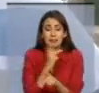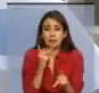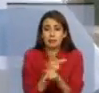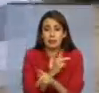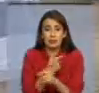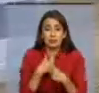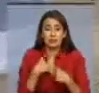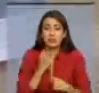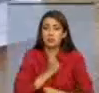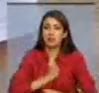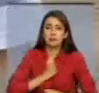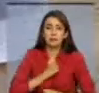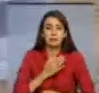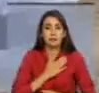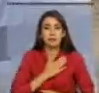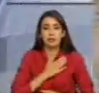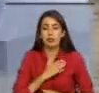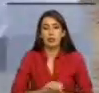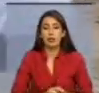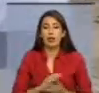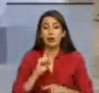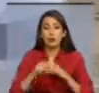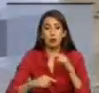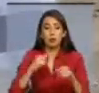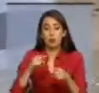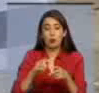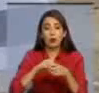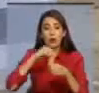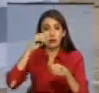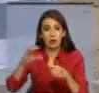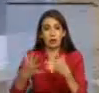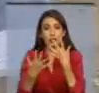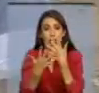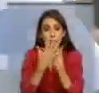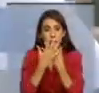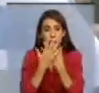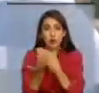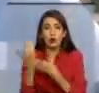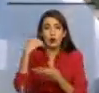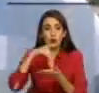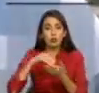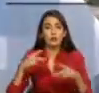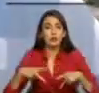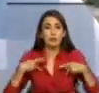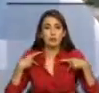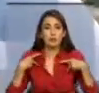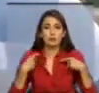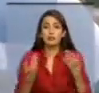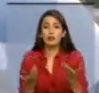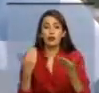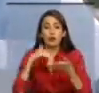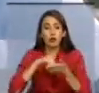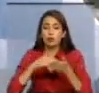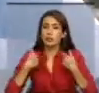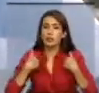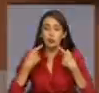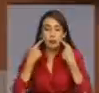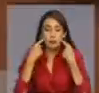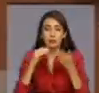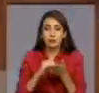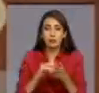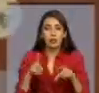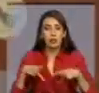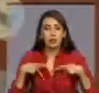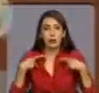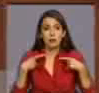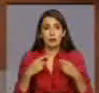mal. Granada dice que salir de la cárcel le significó volver a la vida. Como volver a nacer, prácticamente algo hermoso. En